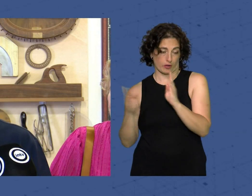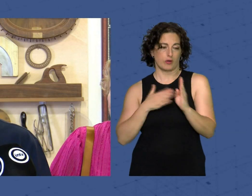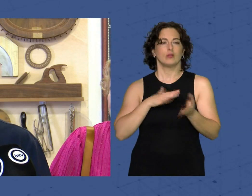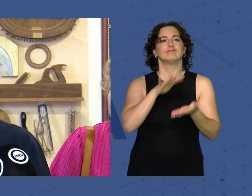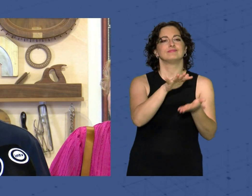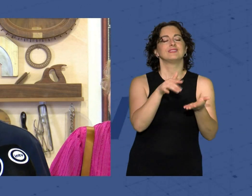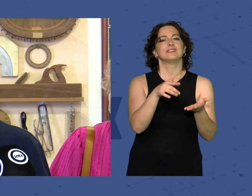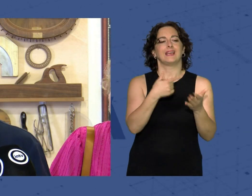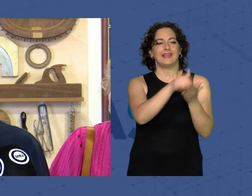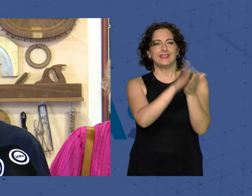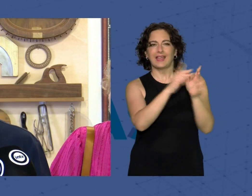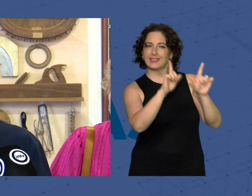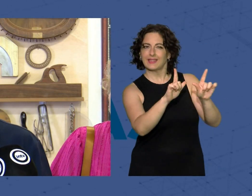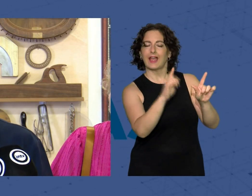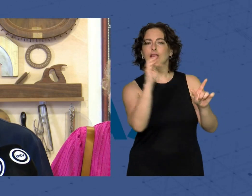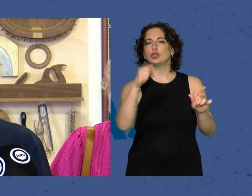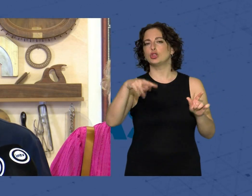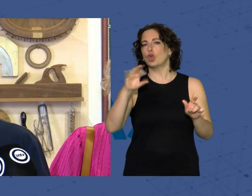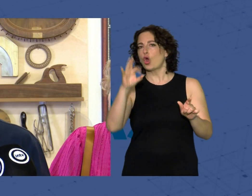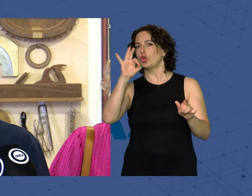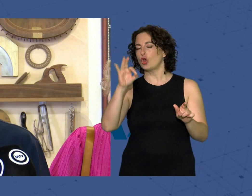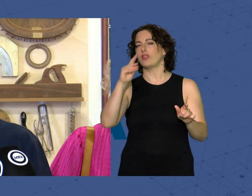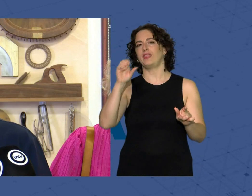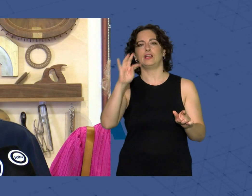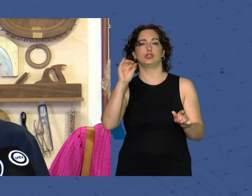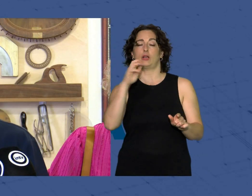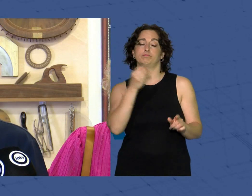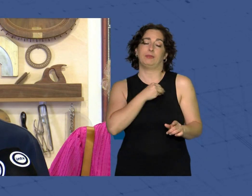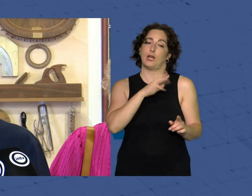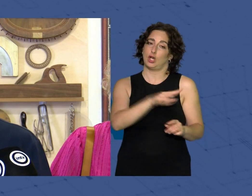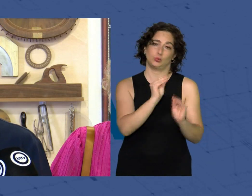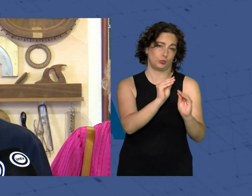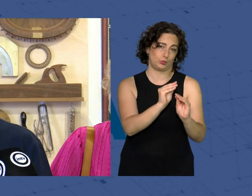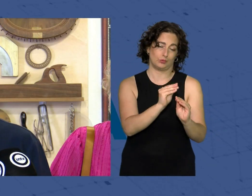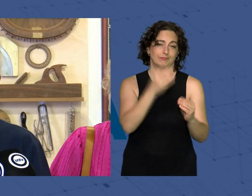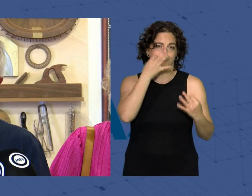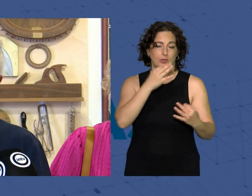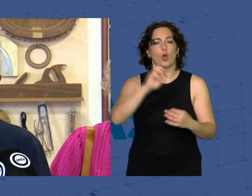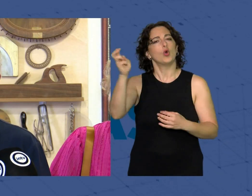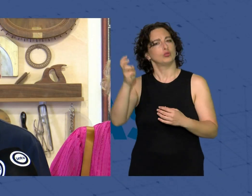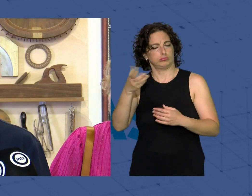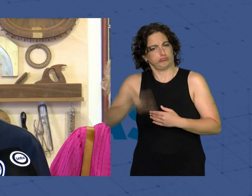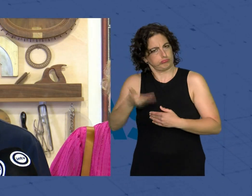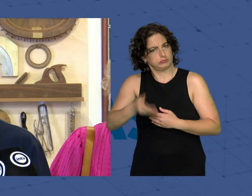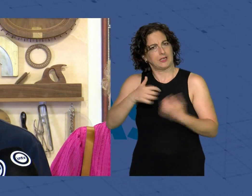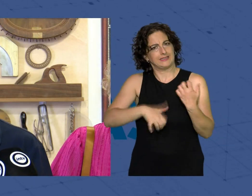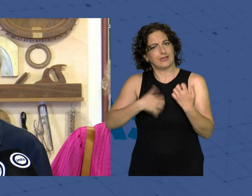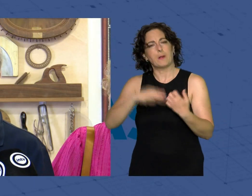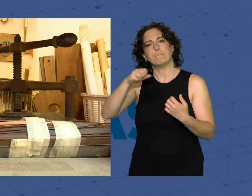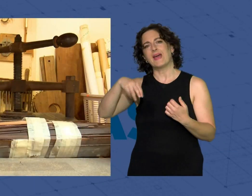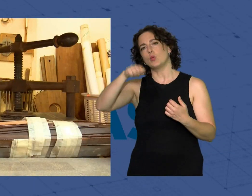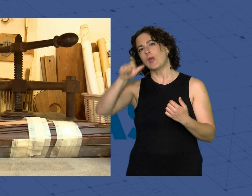lleva la etiqueta de Antonio de Torres, pero que, desgraciadamente, no es de Antonio de Torres, sino de un gran, gran guitarrero que es Manuel